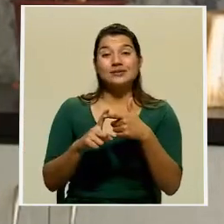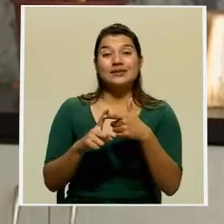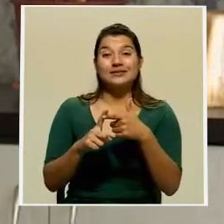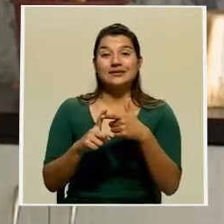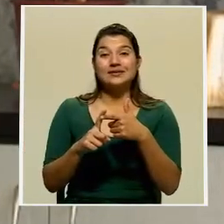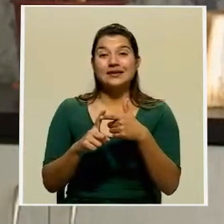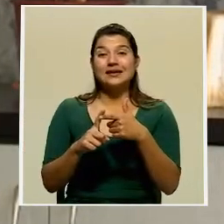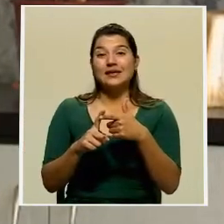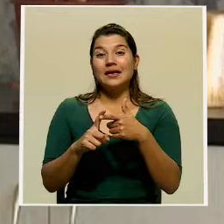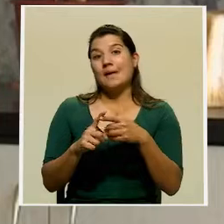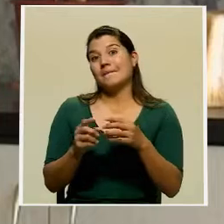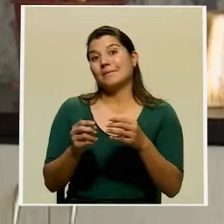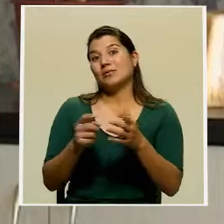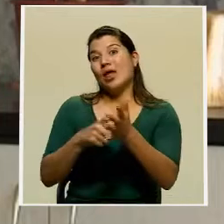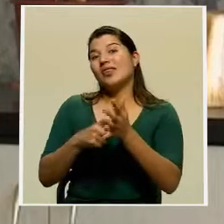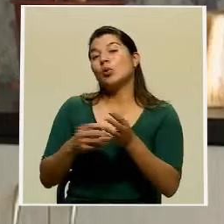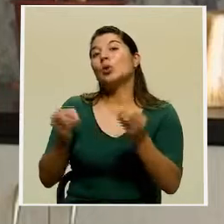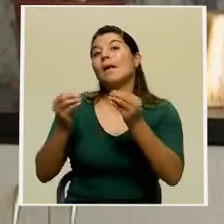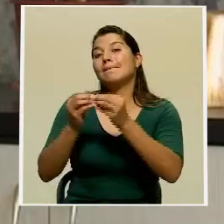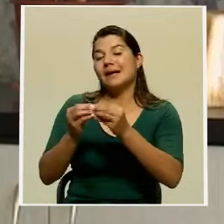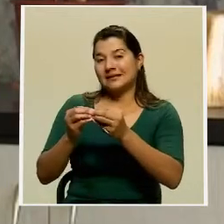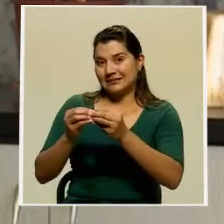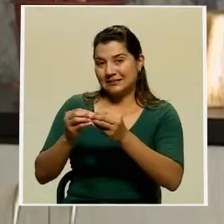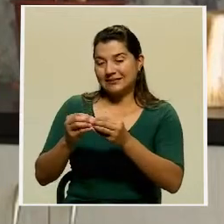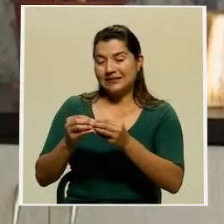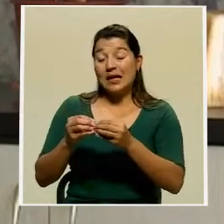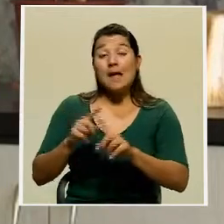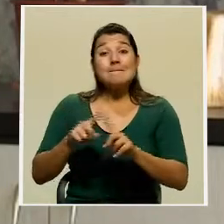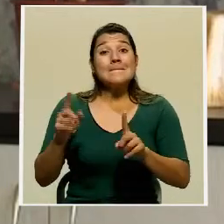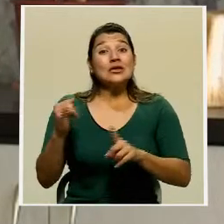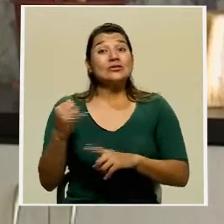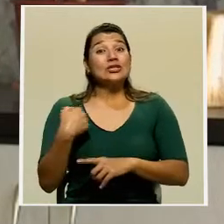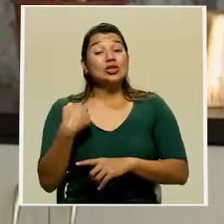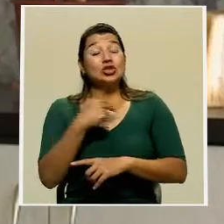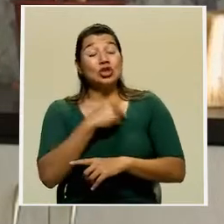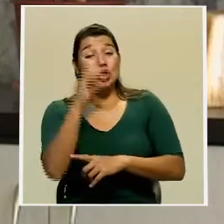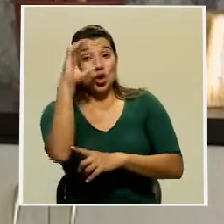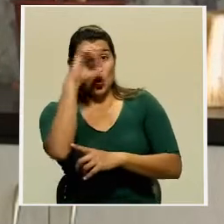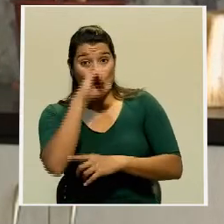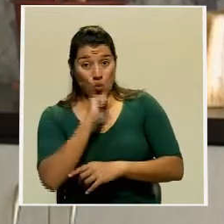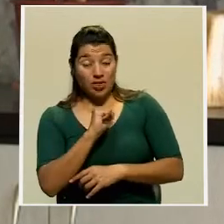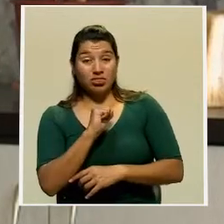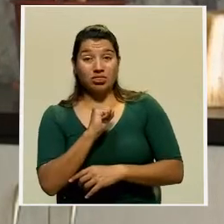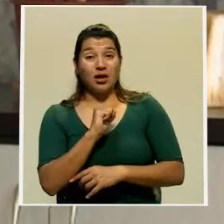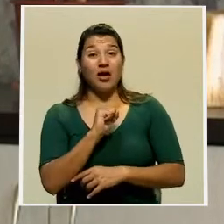se hizo una deuda más grande. Pero si uno se da cuenta, pasamos de